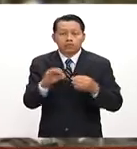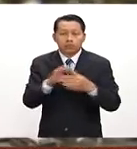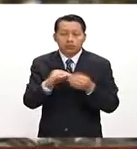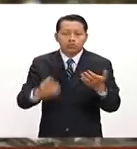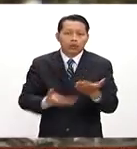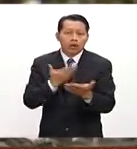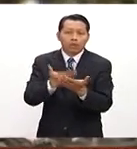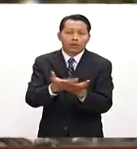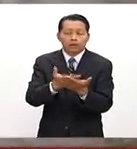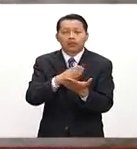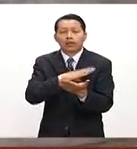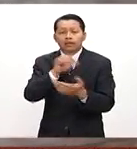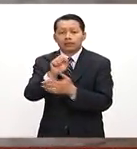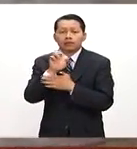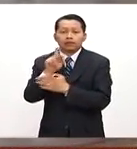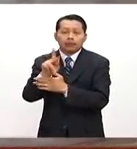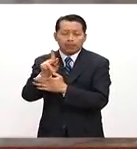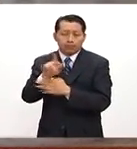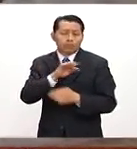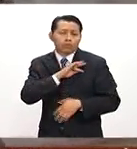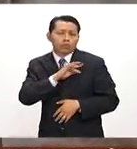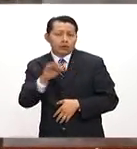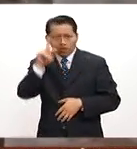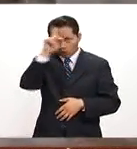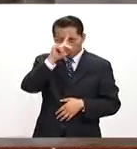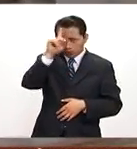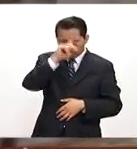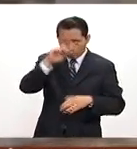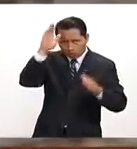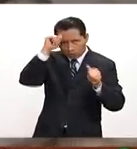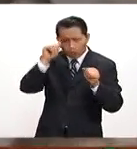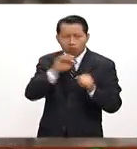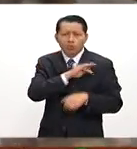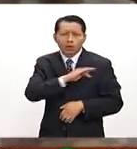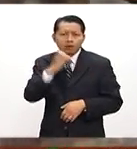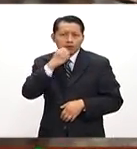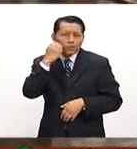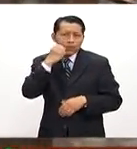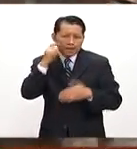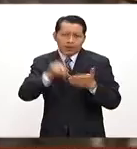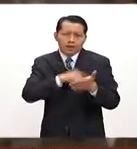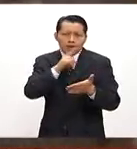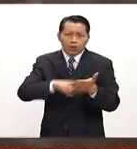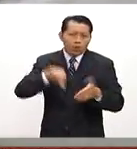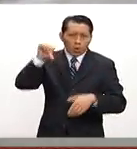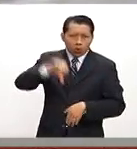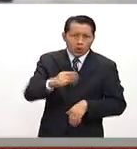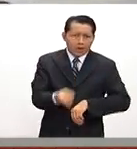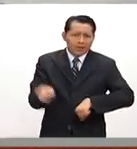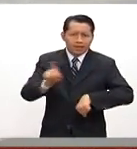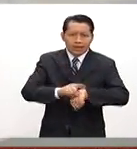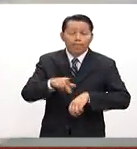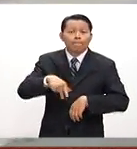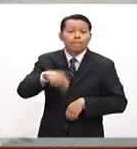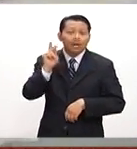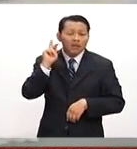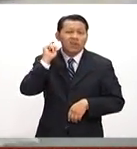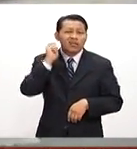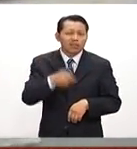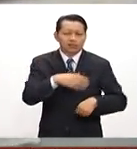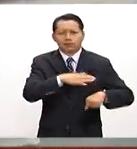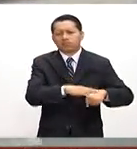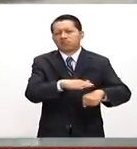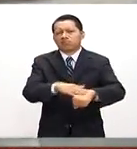propuesta de la Secretaría de Educación Pública, el Consejo acordó mantener la suspensión de clases este día, pero convocará a funcionarios